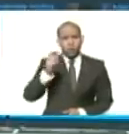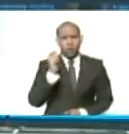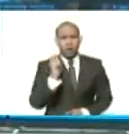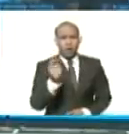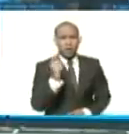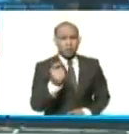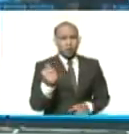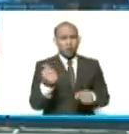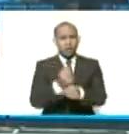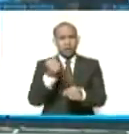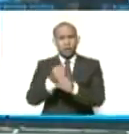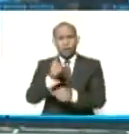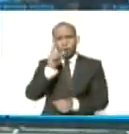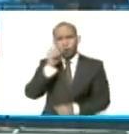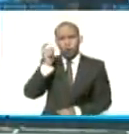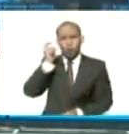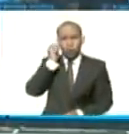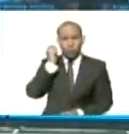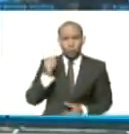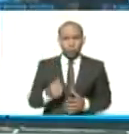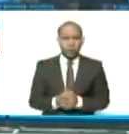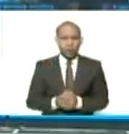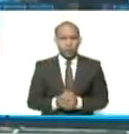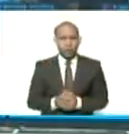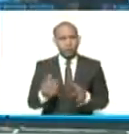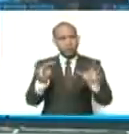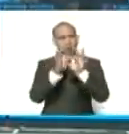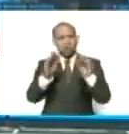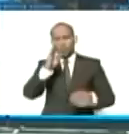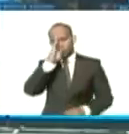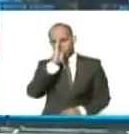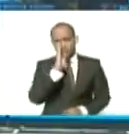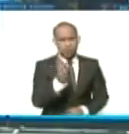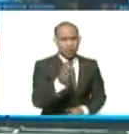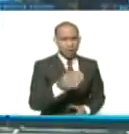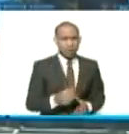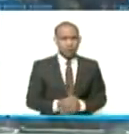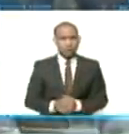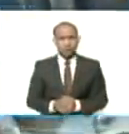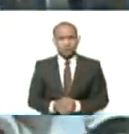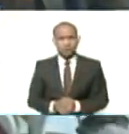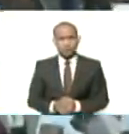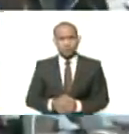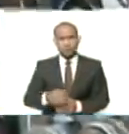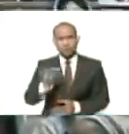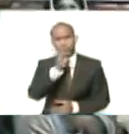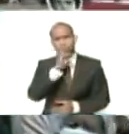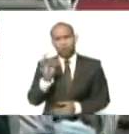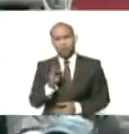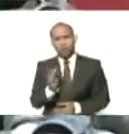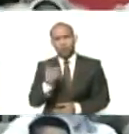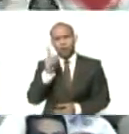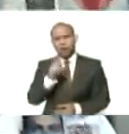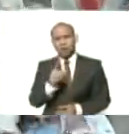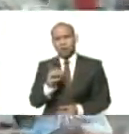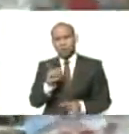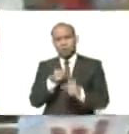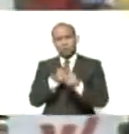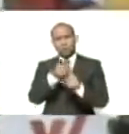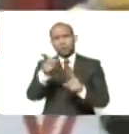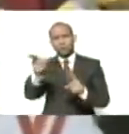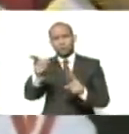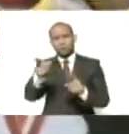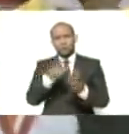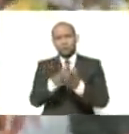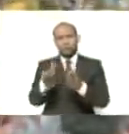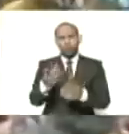los trabajadores y trabajadoras, de manera directa, de manera indirecta, a